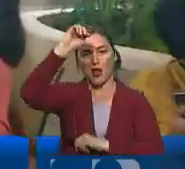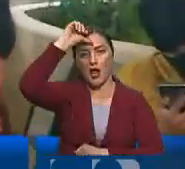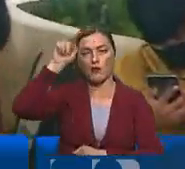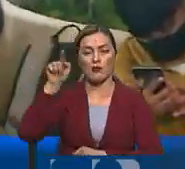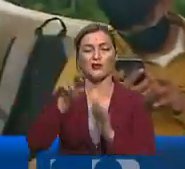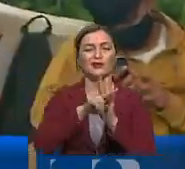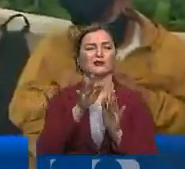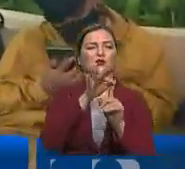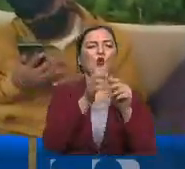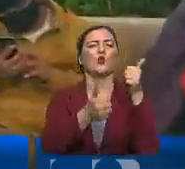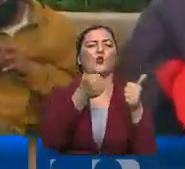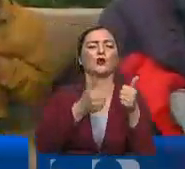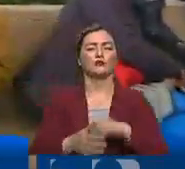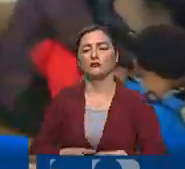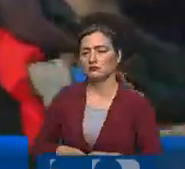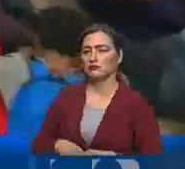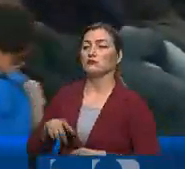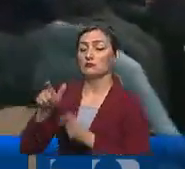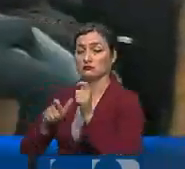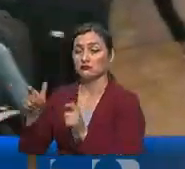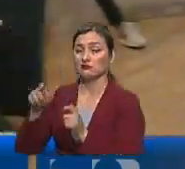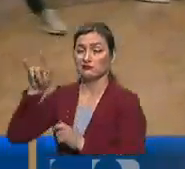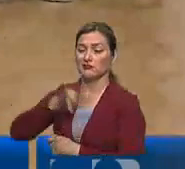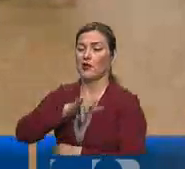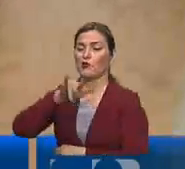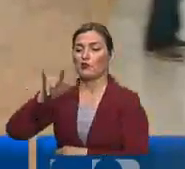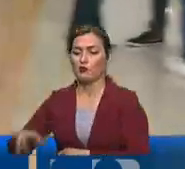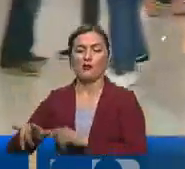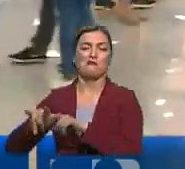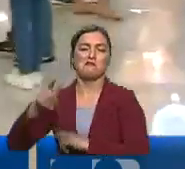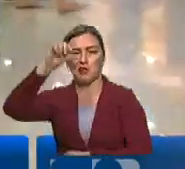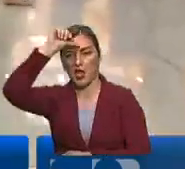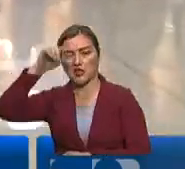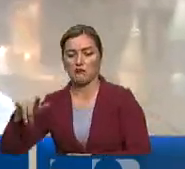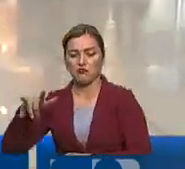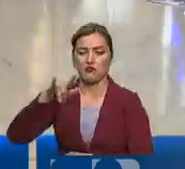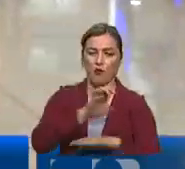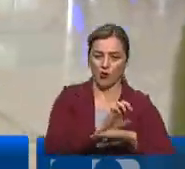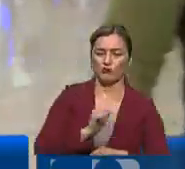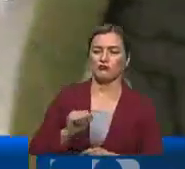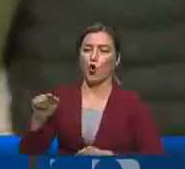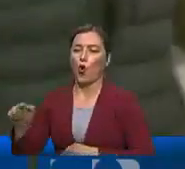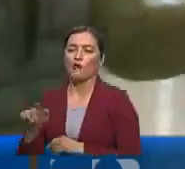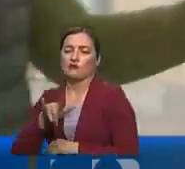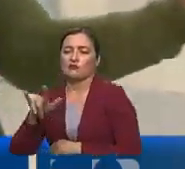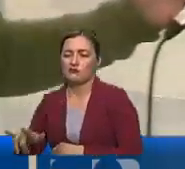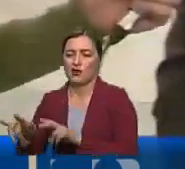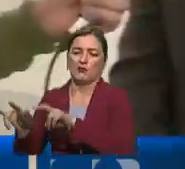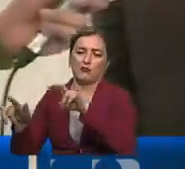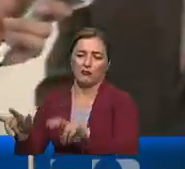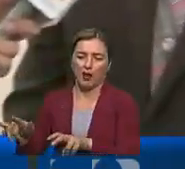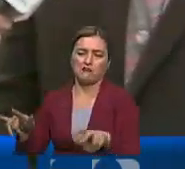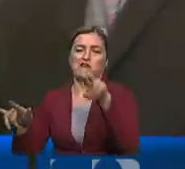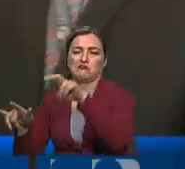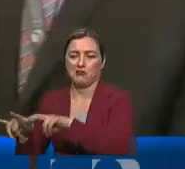de la India. ¿Cuáles son? Efectivamente, las personas que hayan originado su viaje en la India o que hayan realizado algún tipo de conexión o transbordo en la